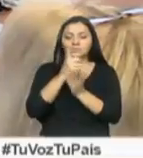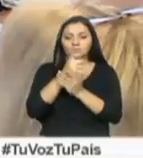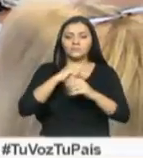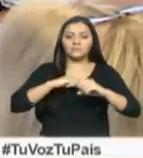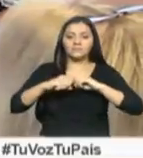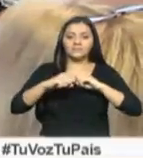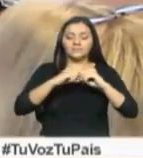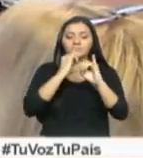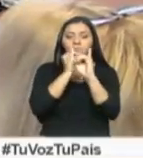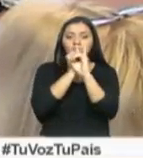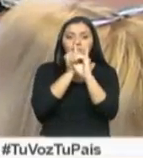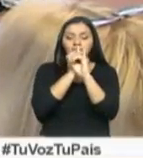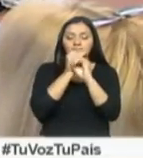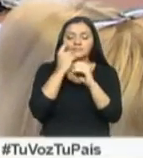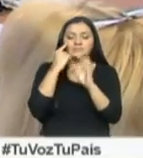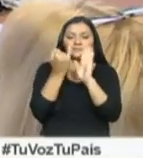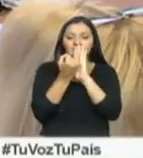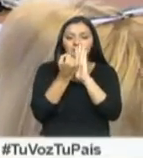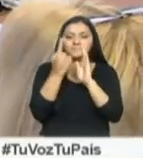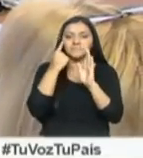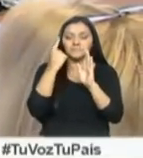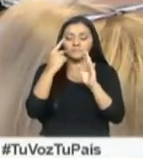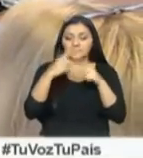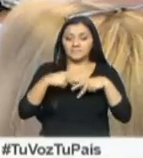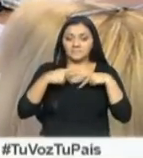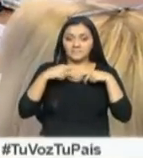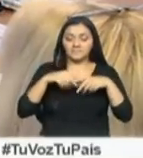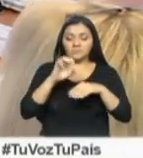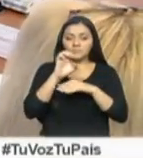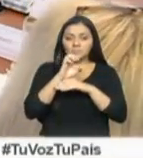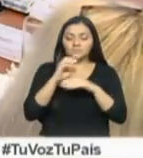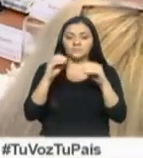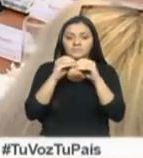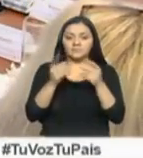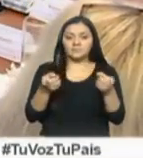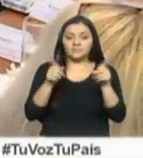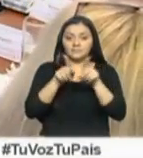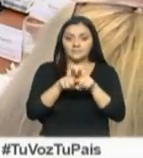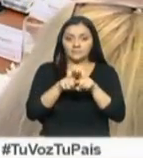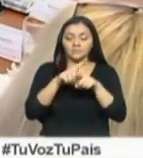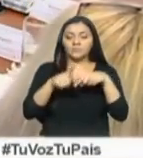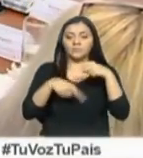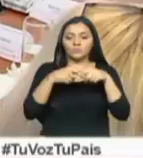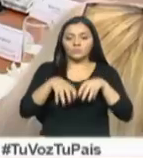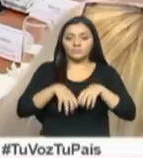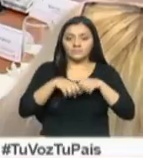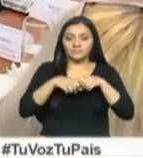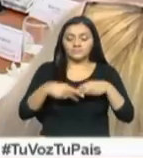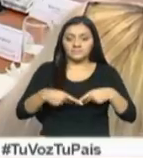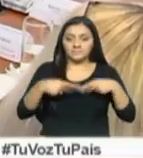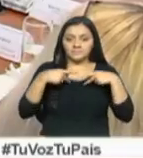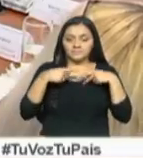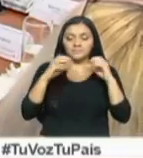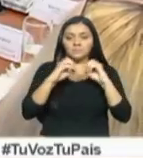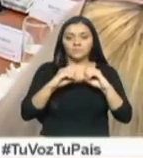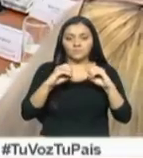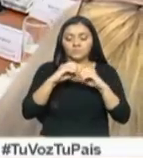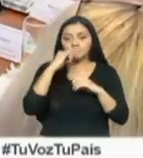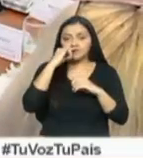para extranjeros que residen en el Ecuador, uniones de hecho, naturalización por adopción, naturalización de